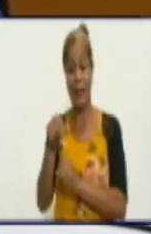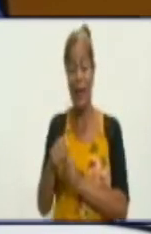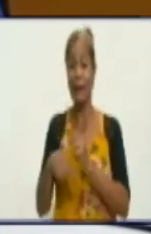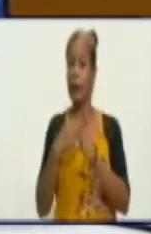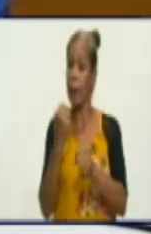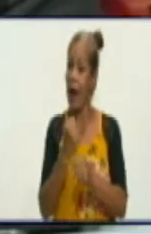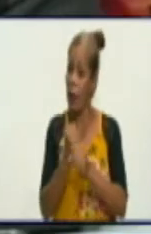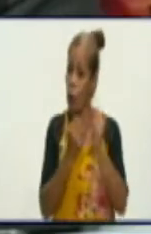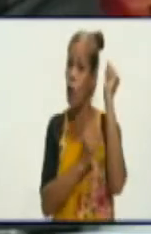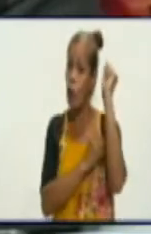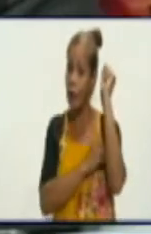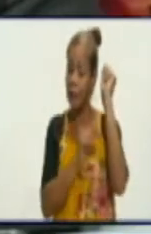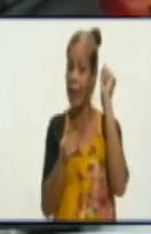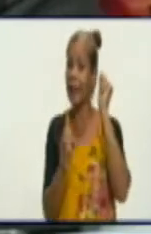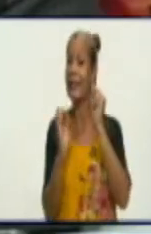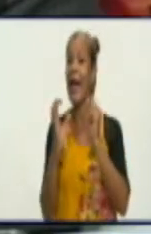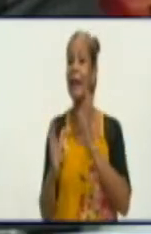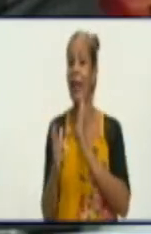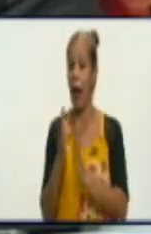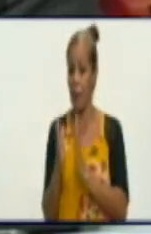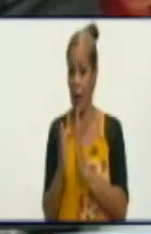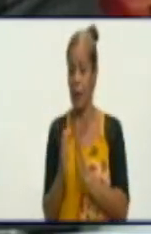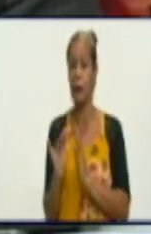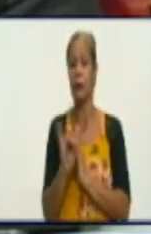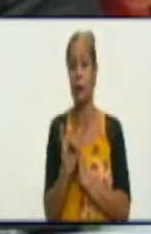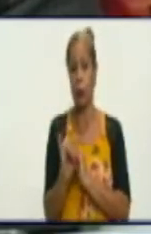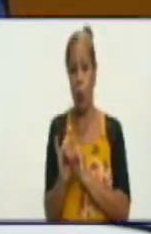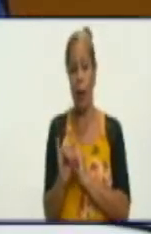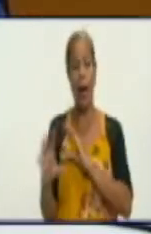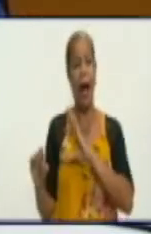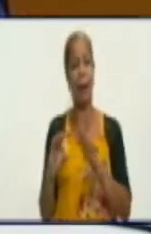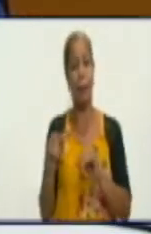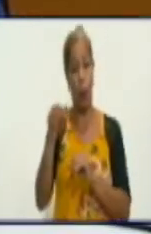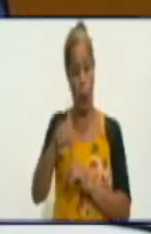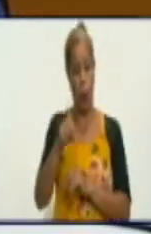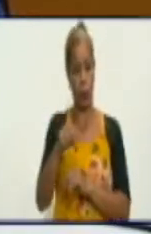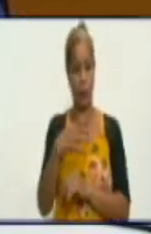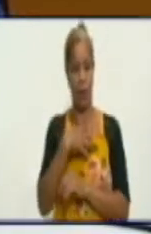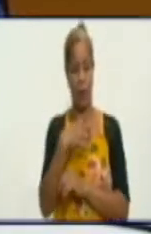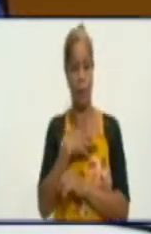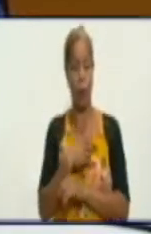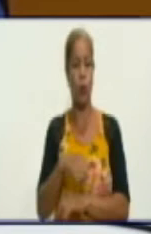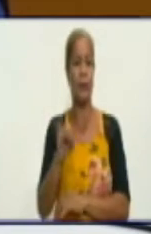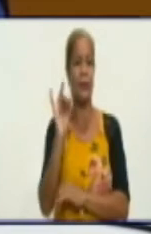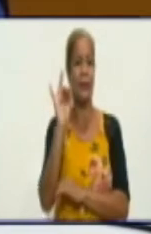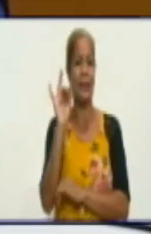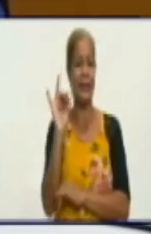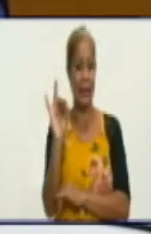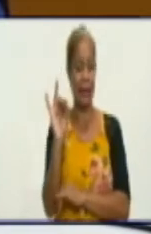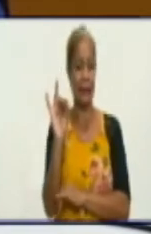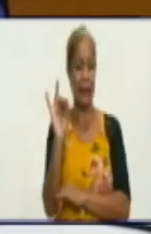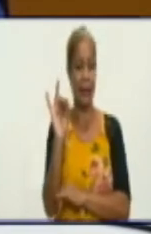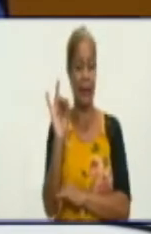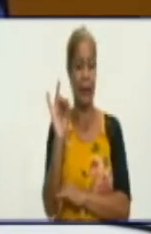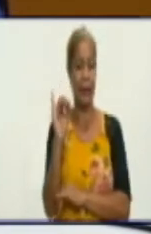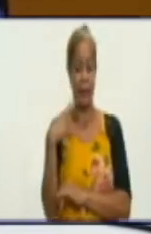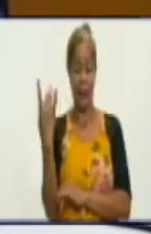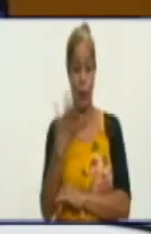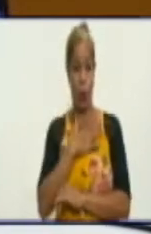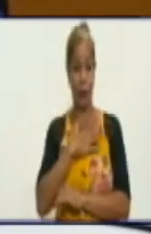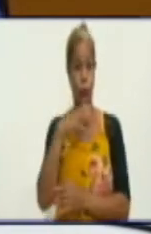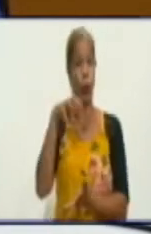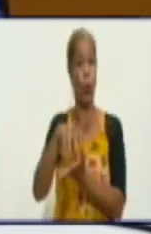en esta etapa, y tendríamos que destacar que nosotros hoy tenemos 7 de nuestras instalaciones que están prestando